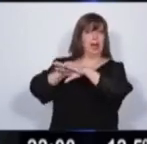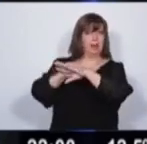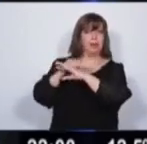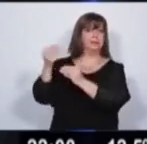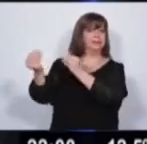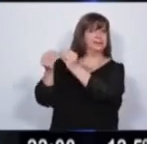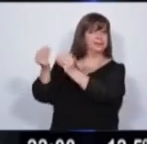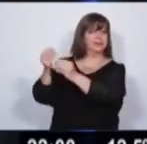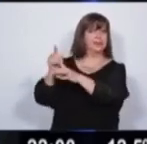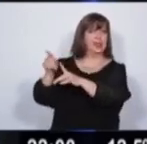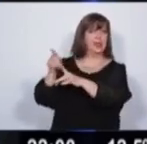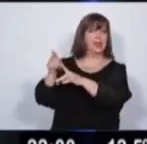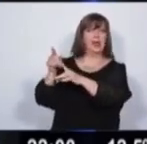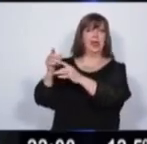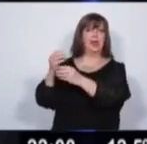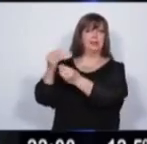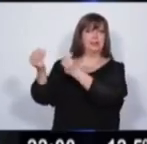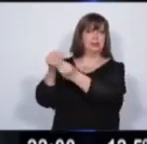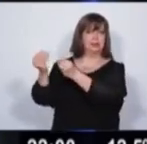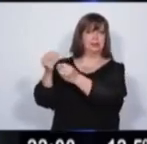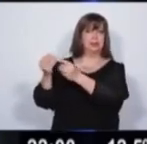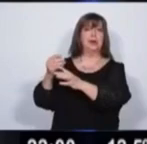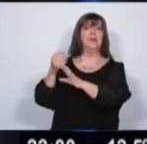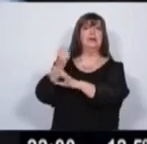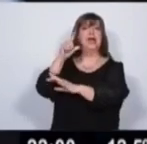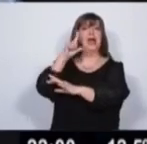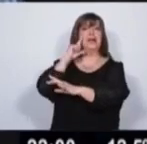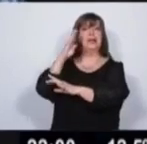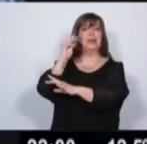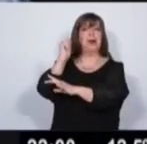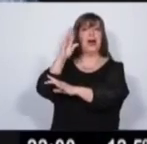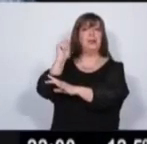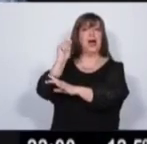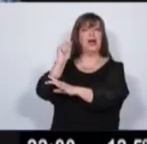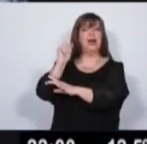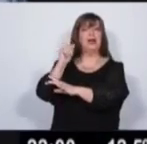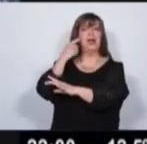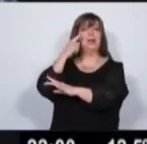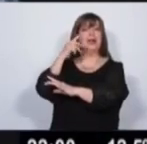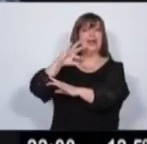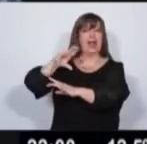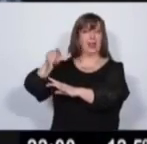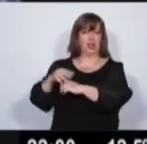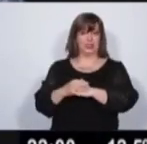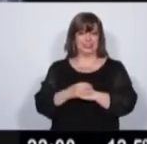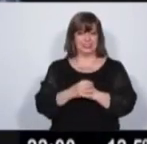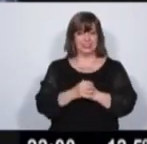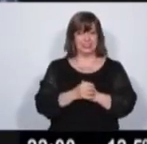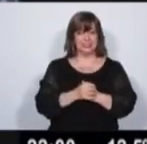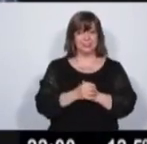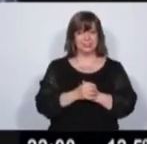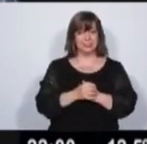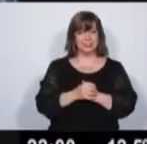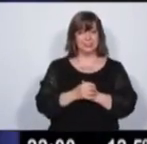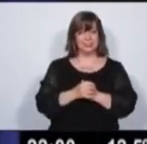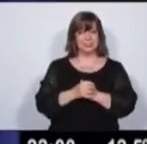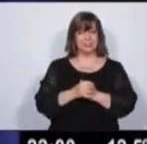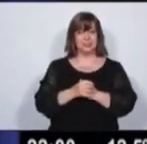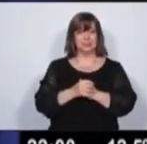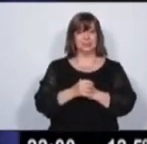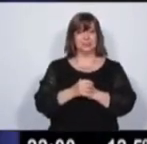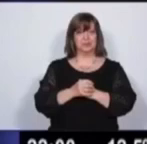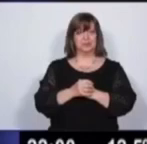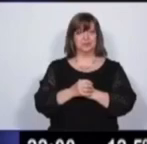esos son alibaba y los mil ladrones Gracias Mario Badillo escuchamos a lautaro Jiménez